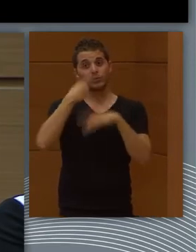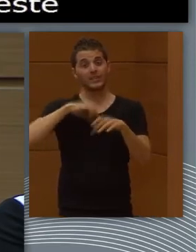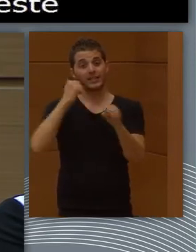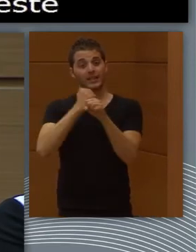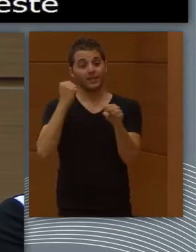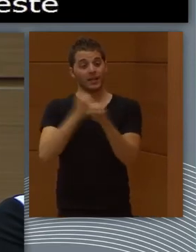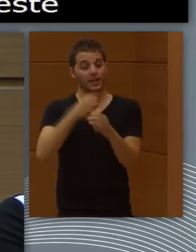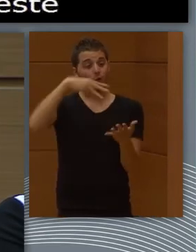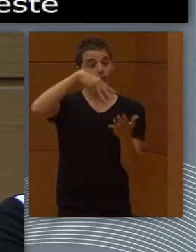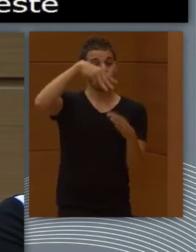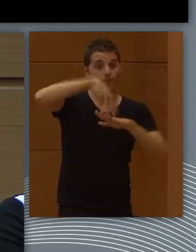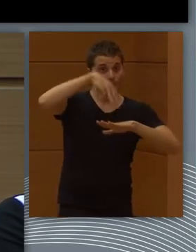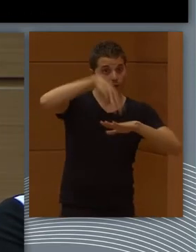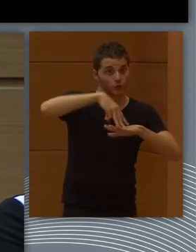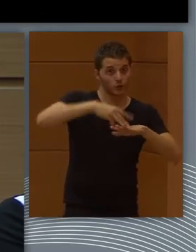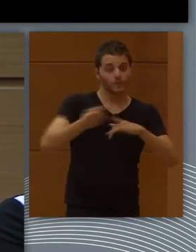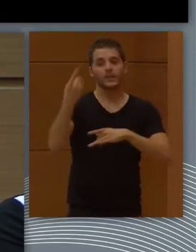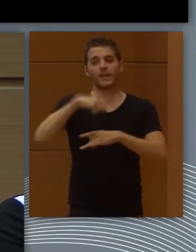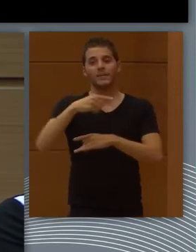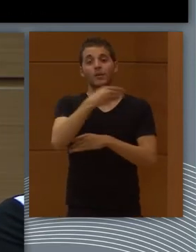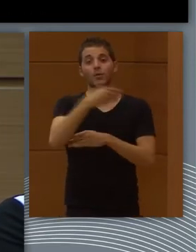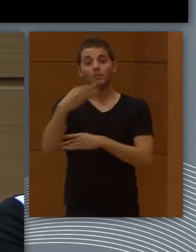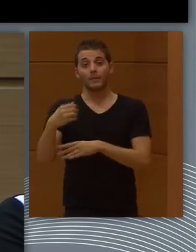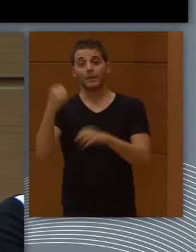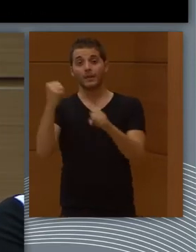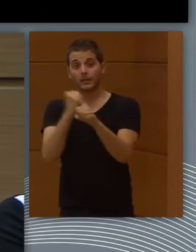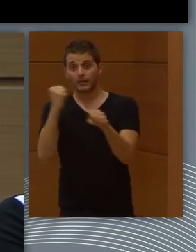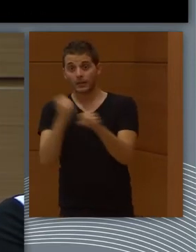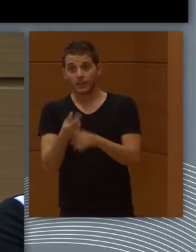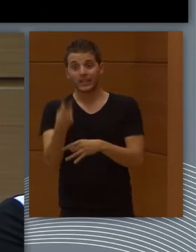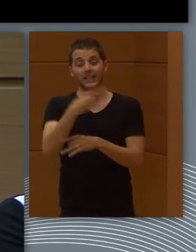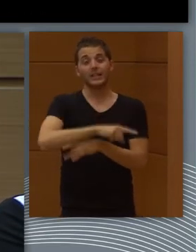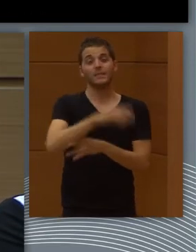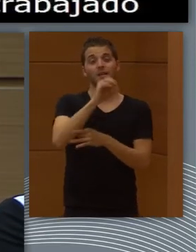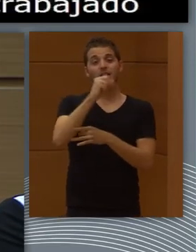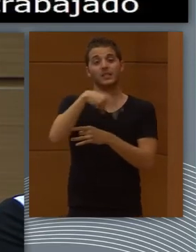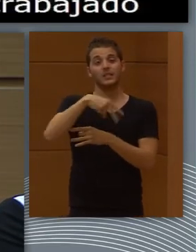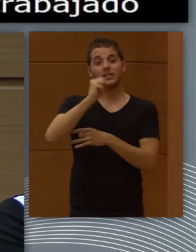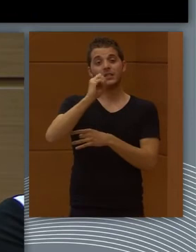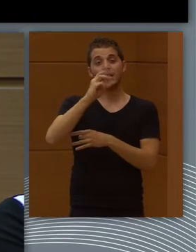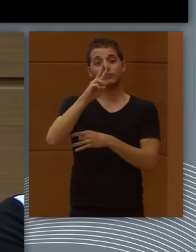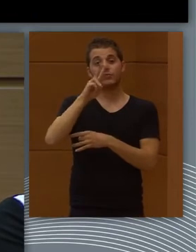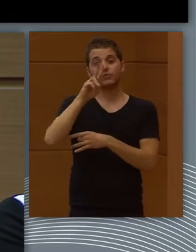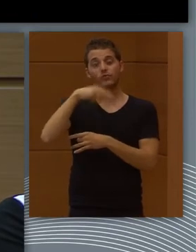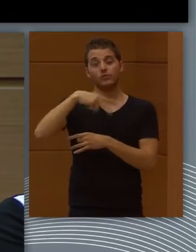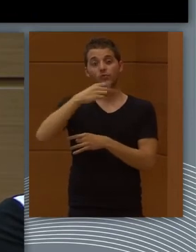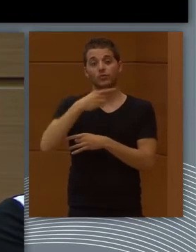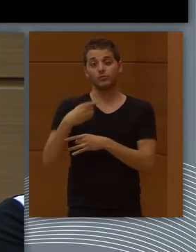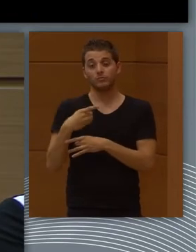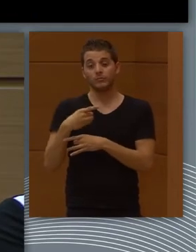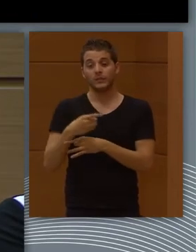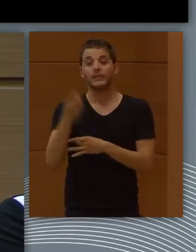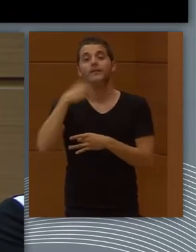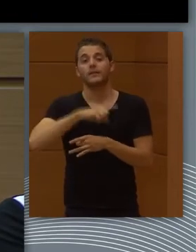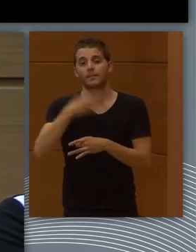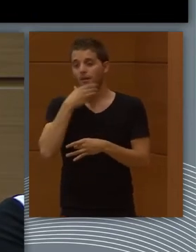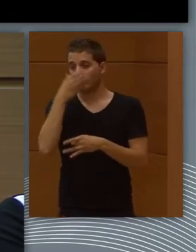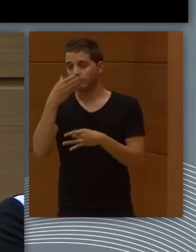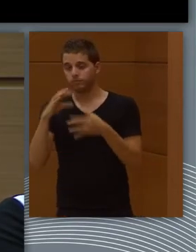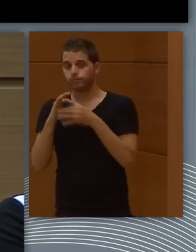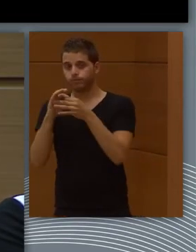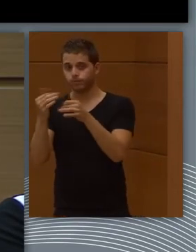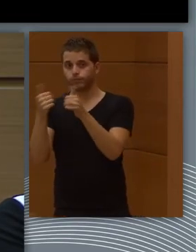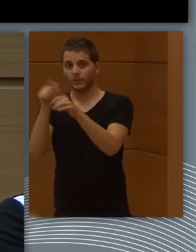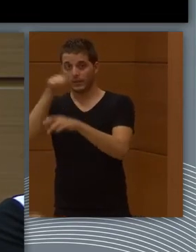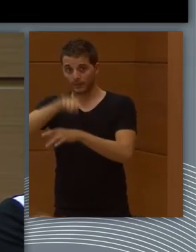trabajado con BlackBerry y hemos trabajado con Samsung. Y, por supuesto, también muy de la mano de Apple.